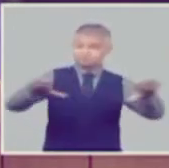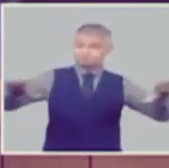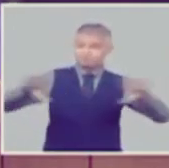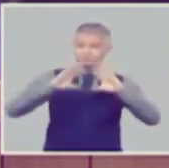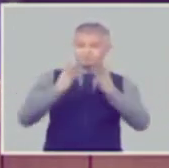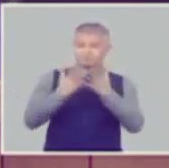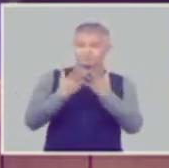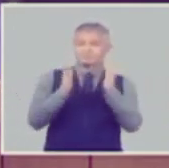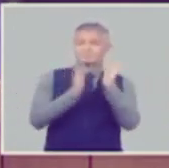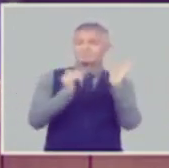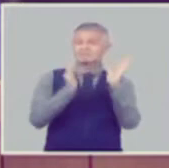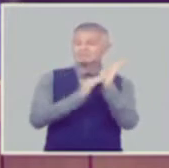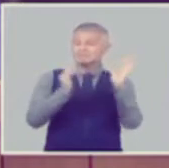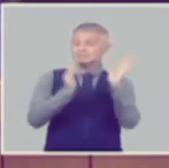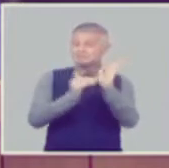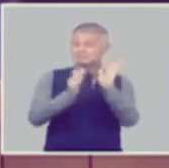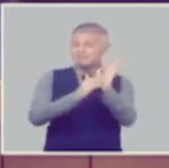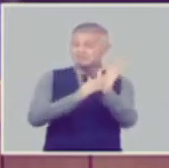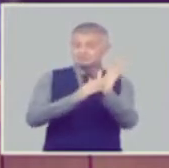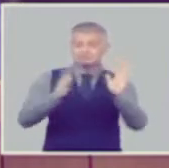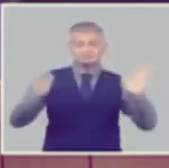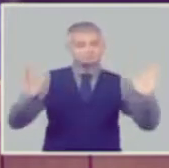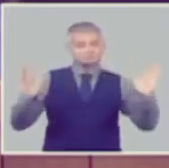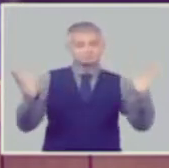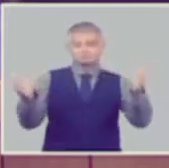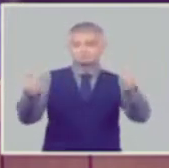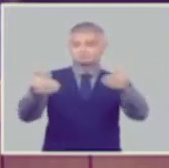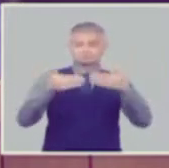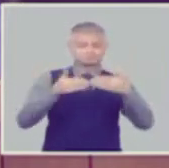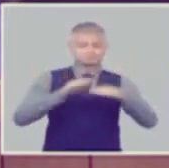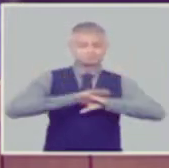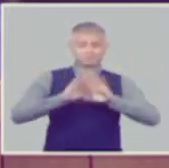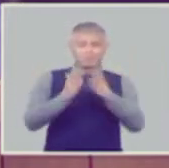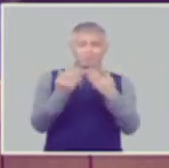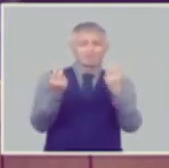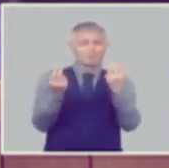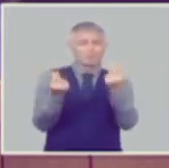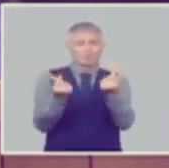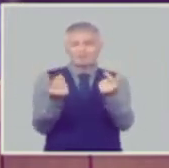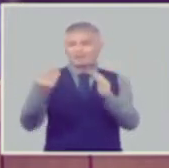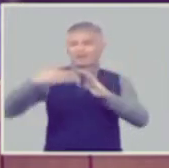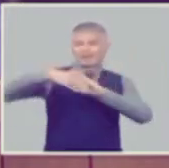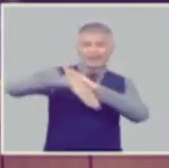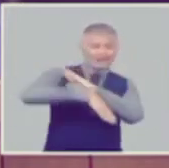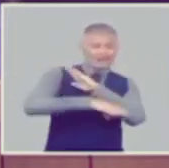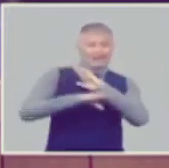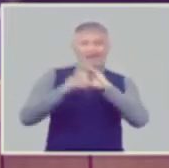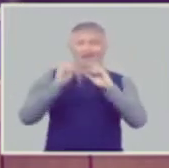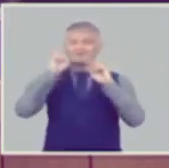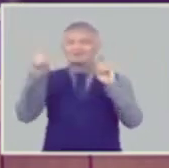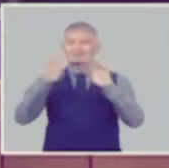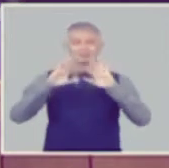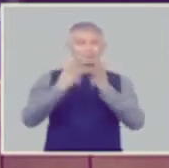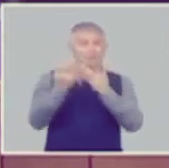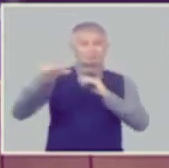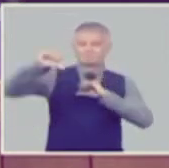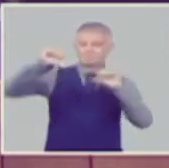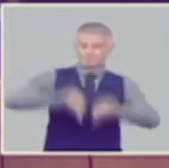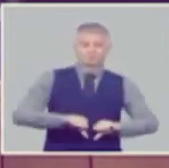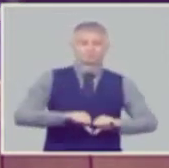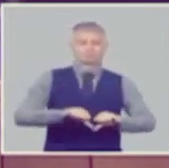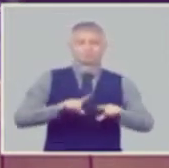durante meses las puertas a la economía y a la vida misma. Todo fue peor porque su impacto